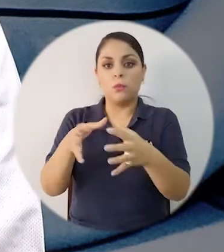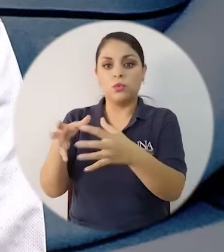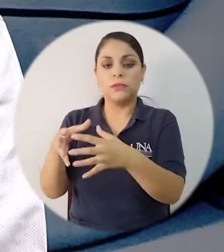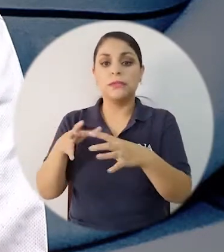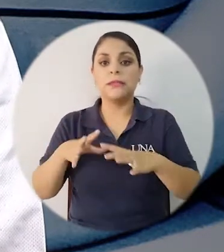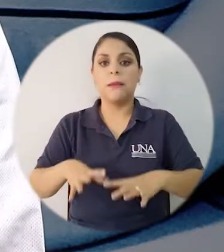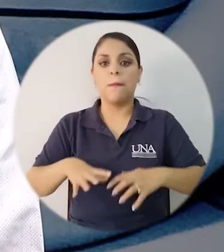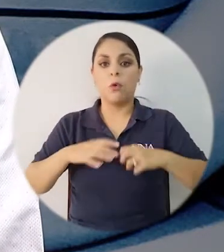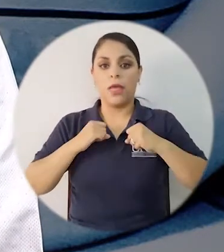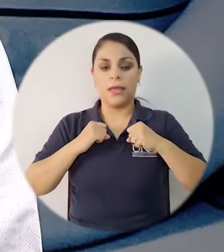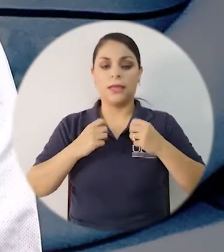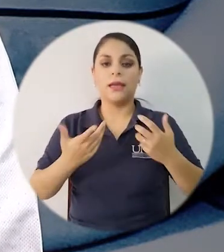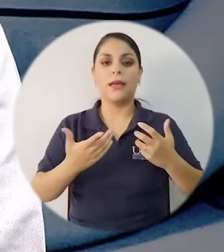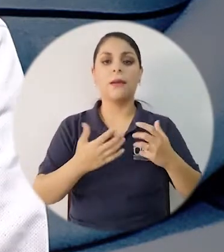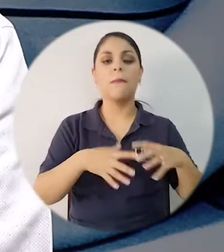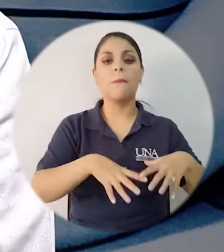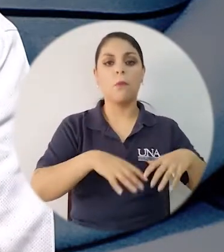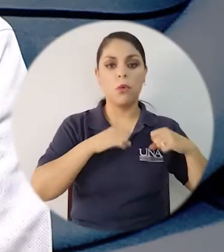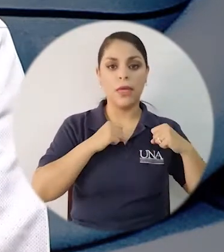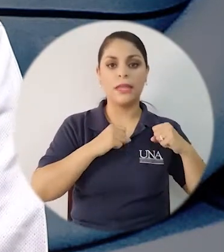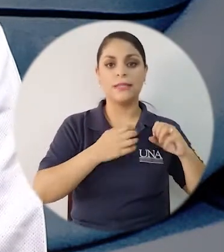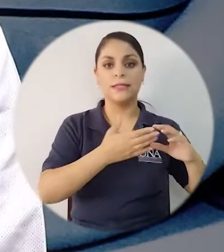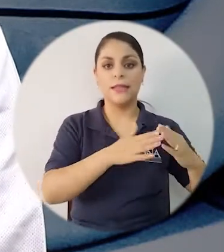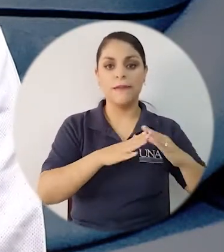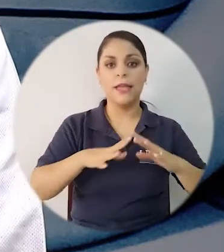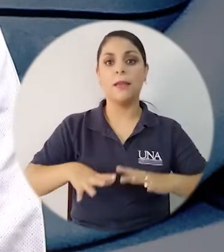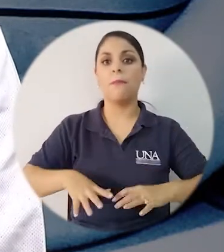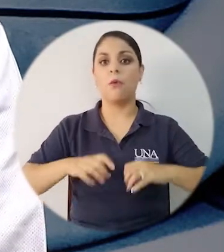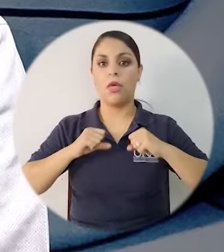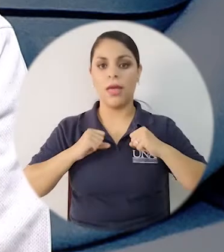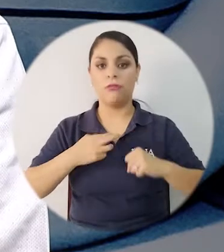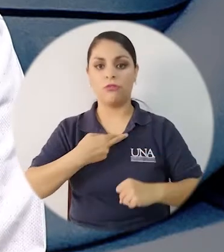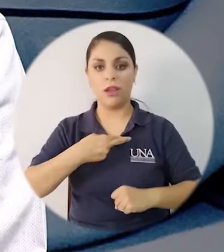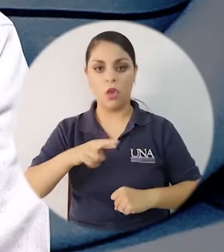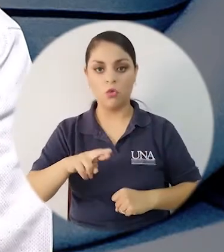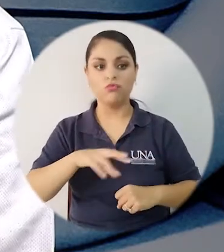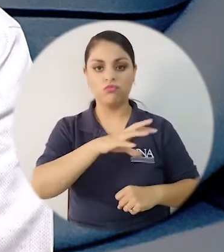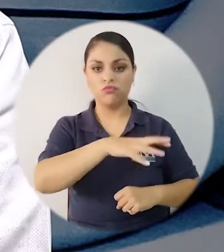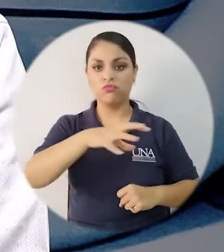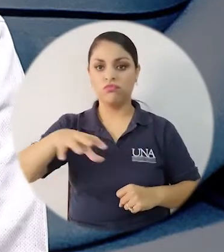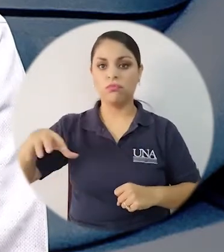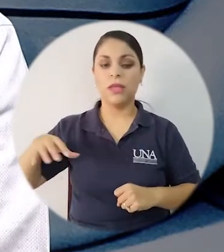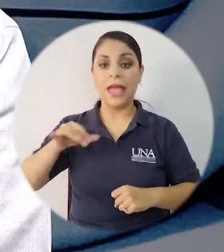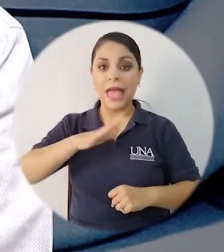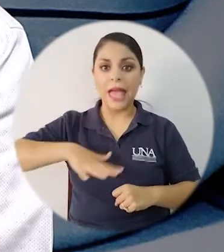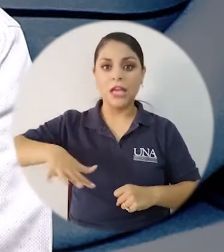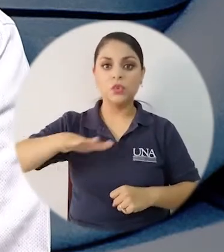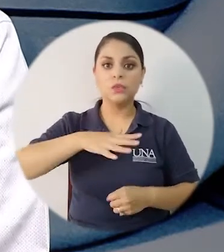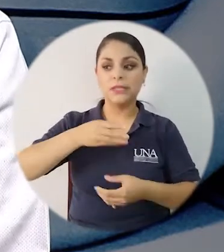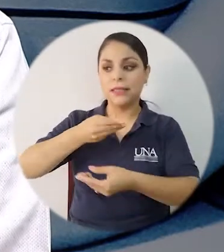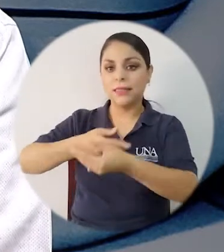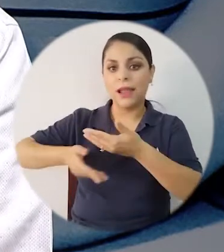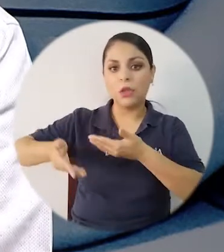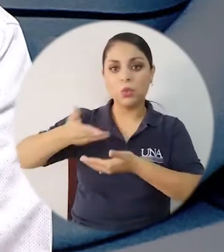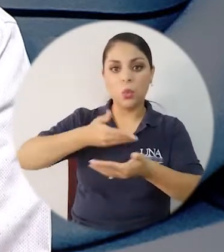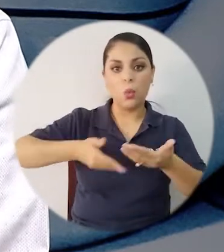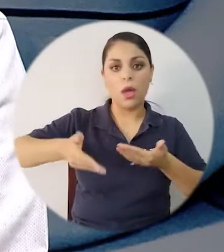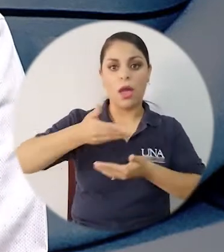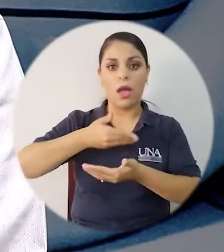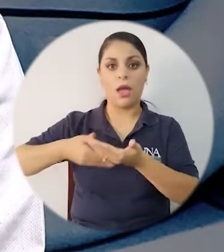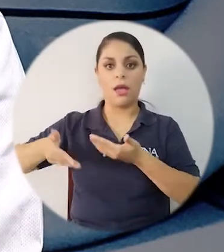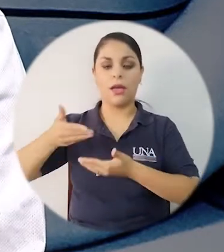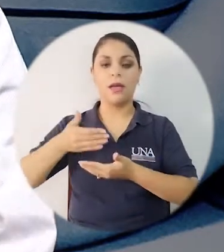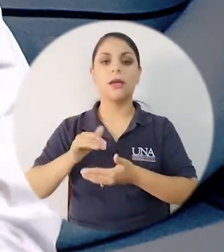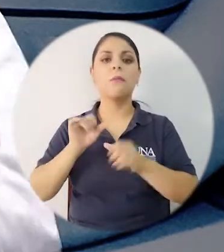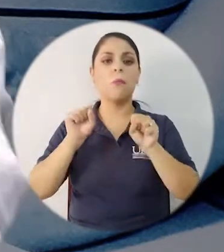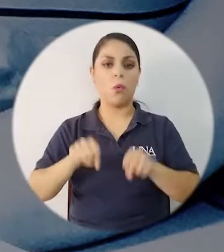poder, entiéndase poder civil como poder religioso, interactúan y llevan adelante su lógica, su intención